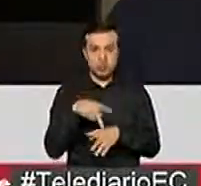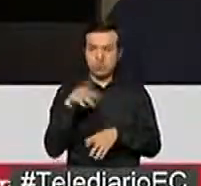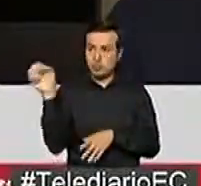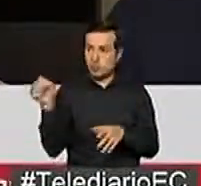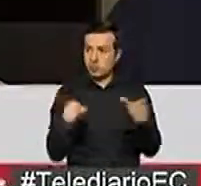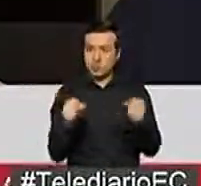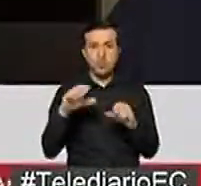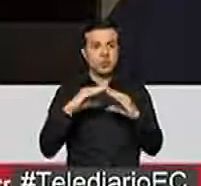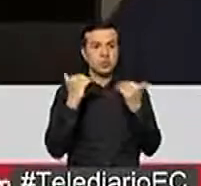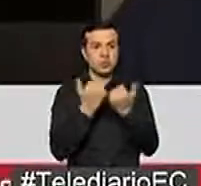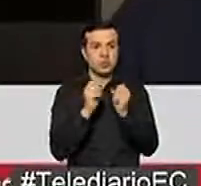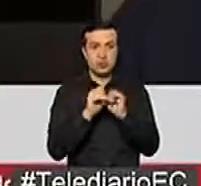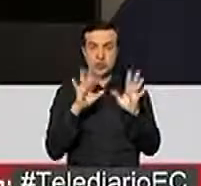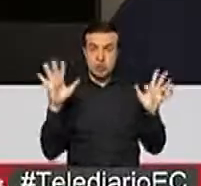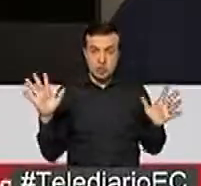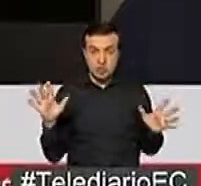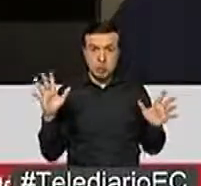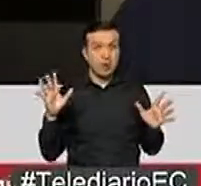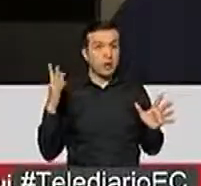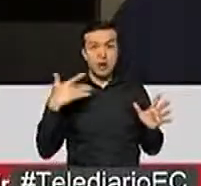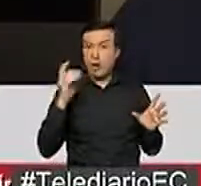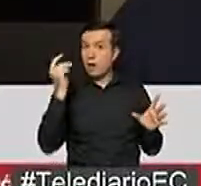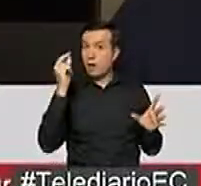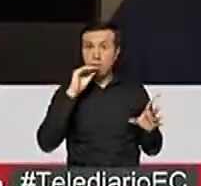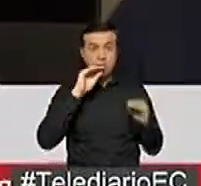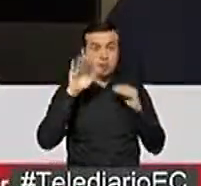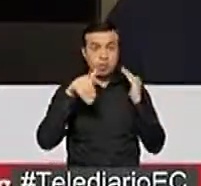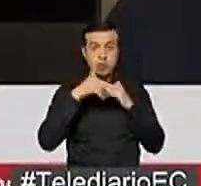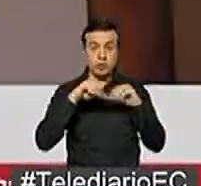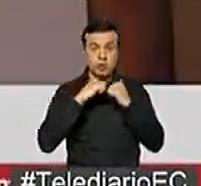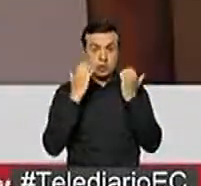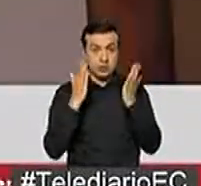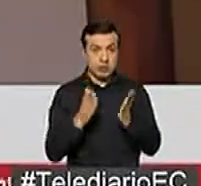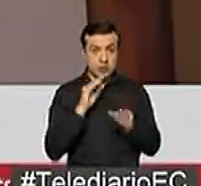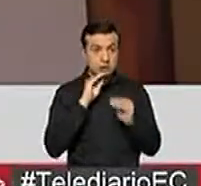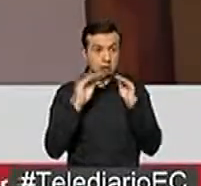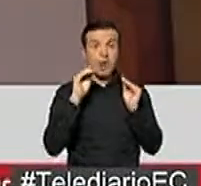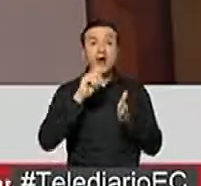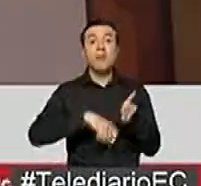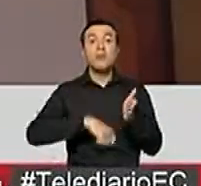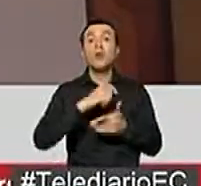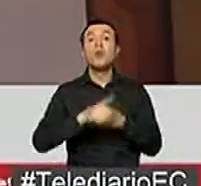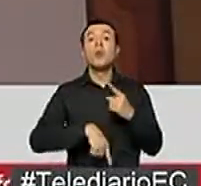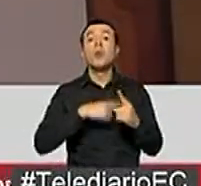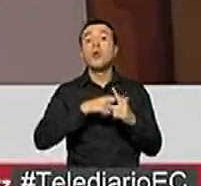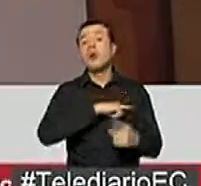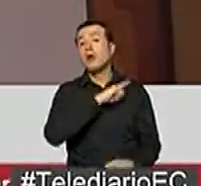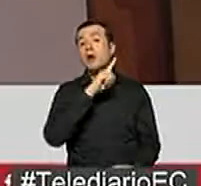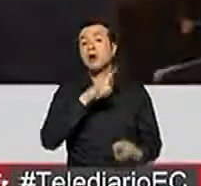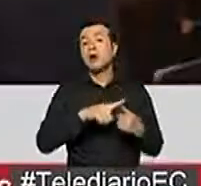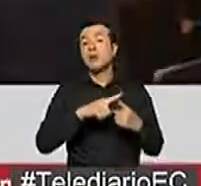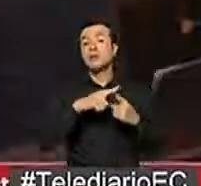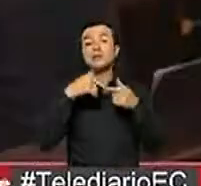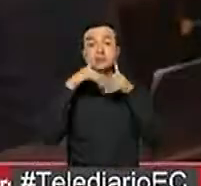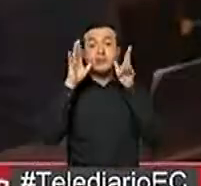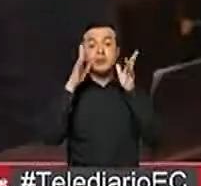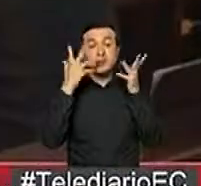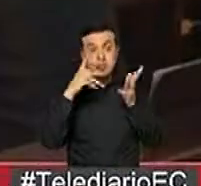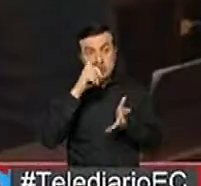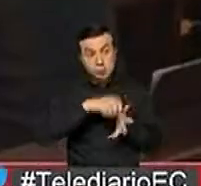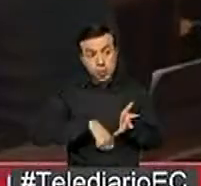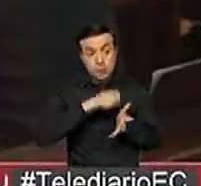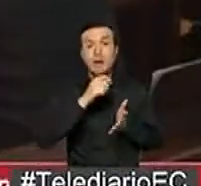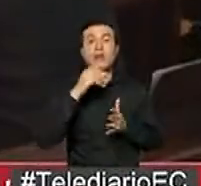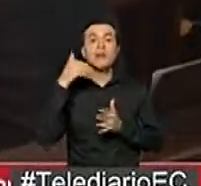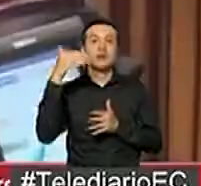llamarse a comisiones generales y tiene que ser puesto en conocimiento de todos los asambleístas. Se espera aprobar estas reformas hasta finales de este año, para que puedan entrar en